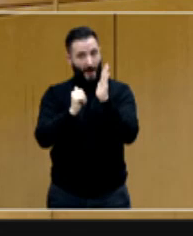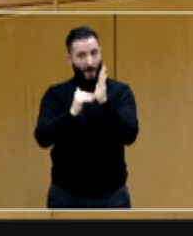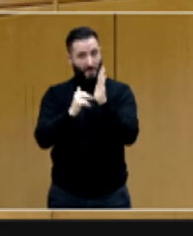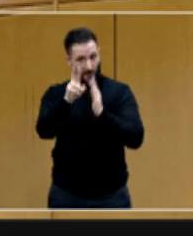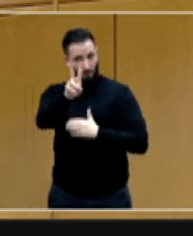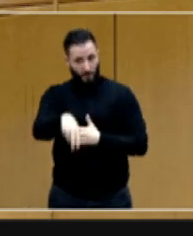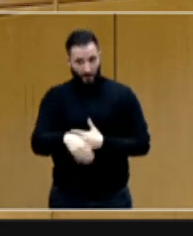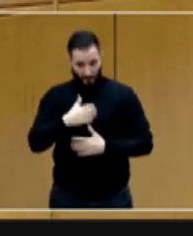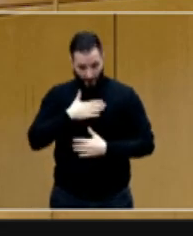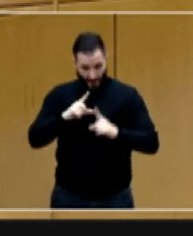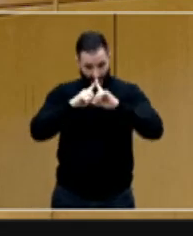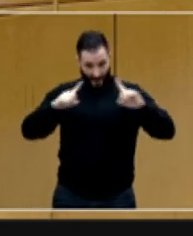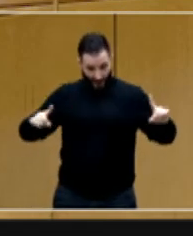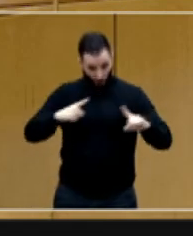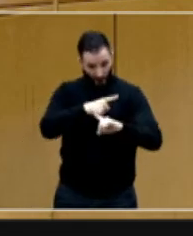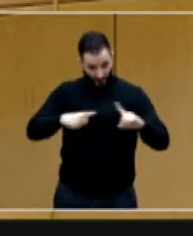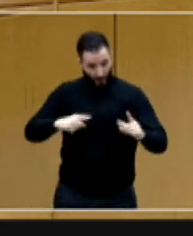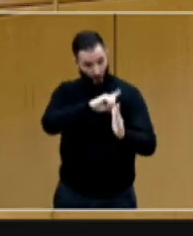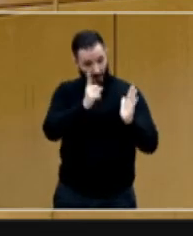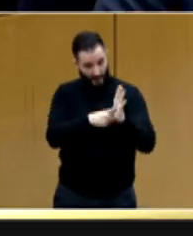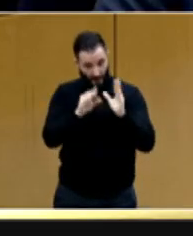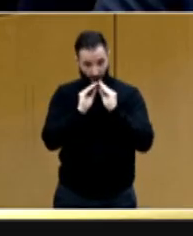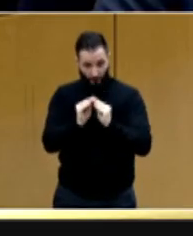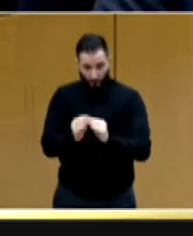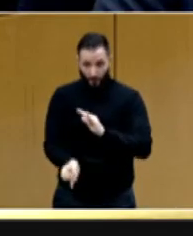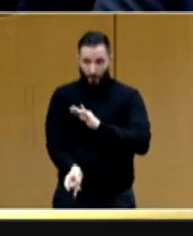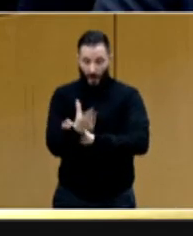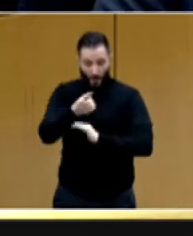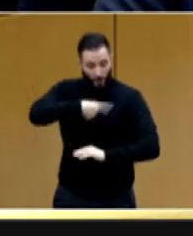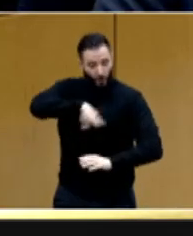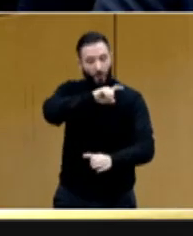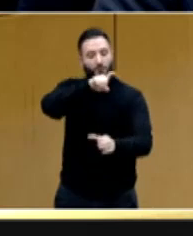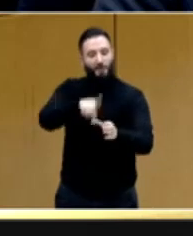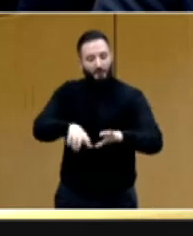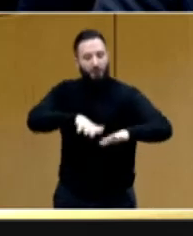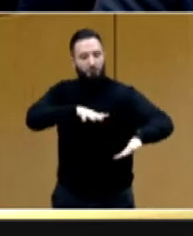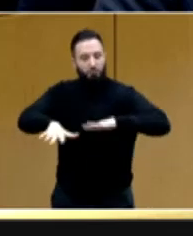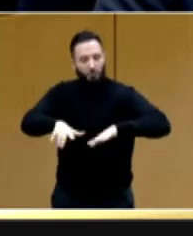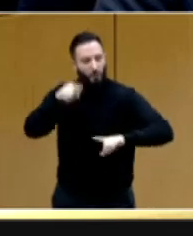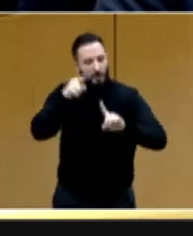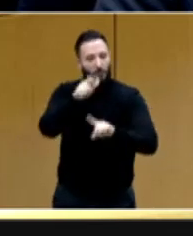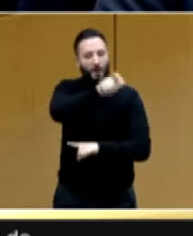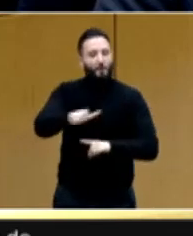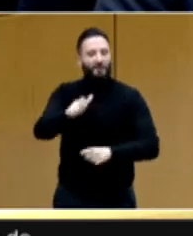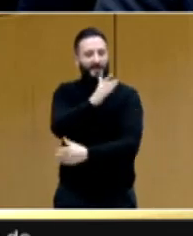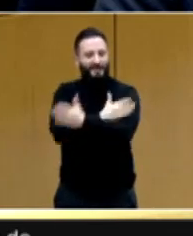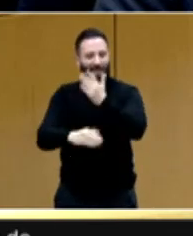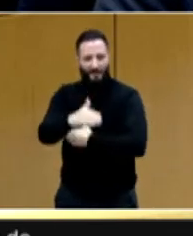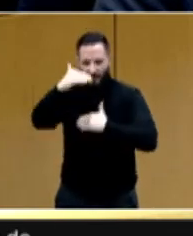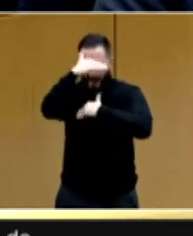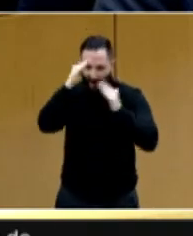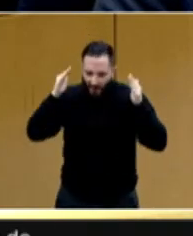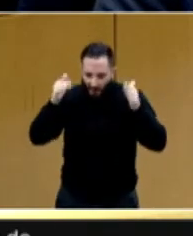este año y medio que se ha desarrollado la ley hemos participado de forma activa en el apoyo a las personas que atendemos nosotras nos dedicamos